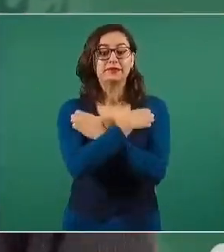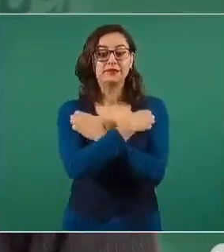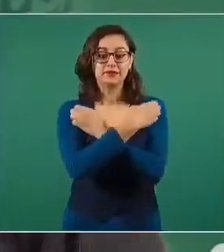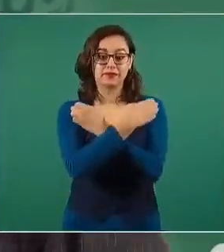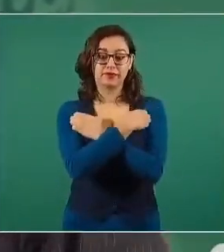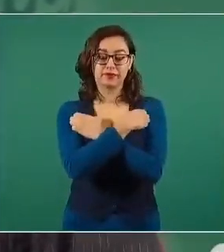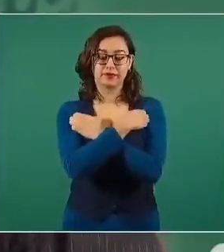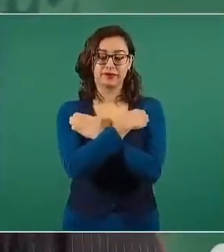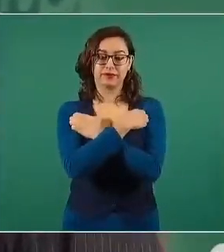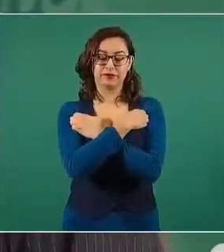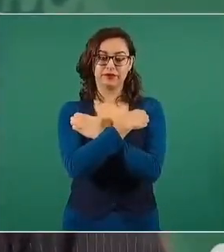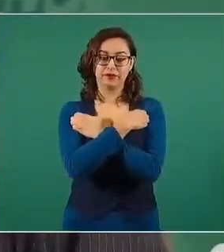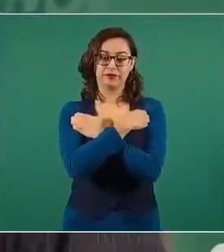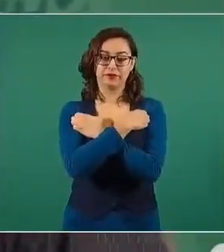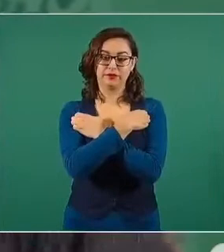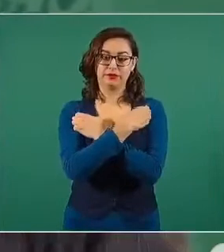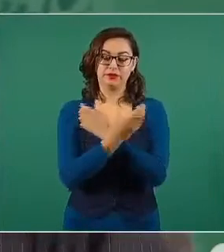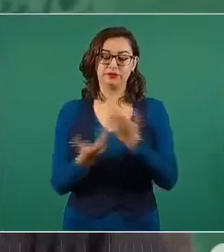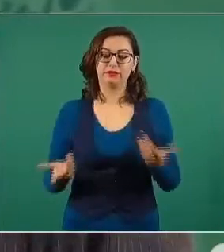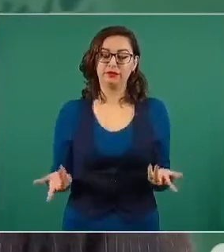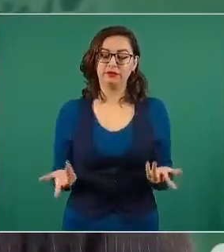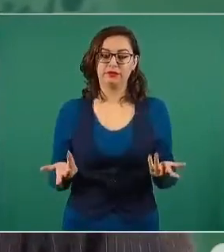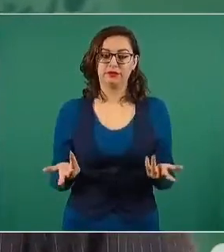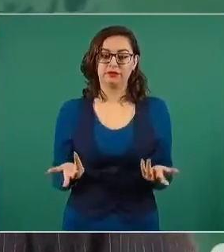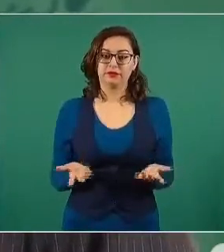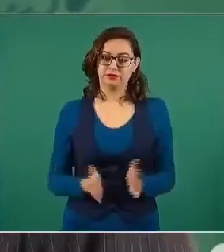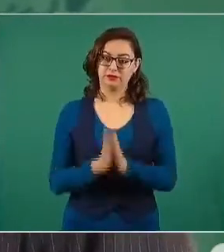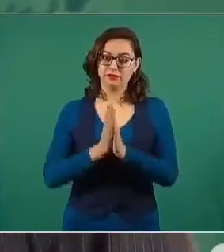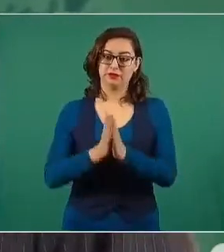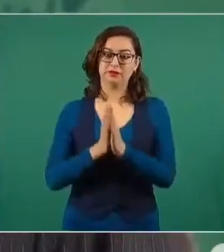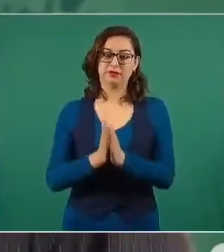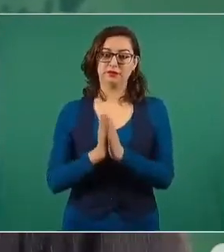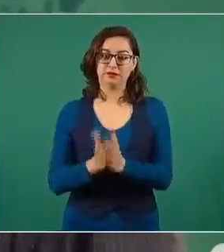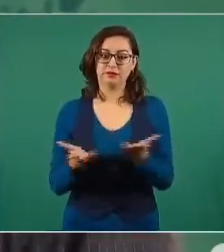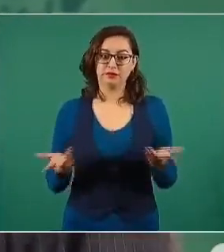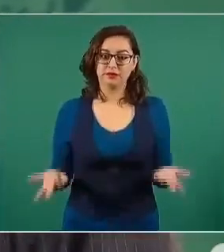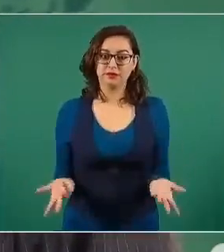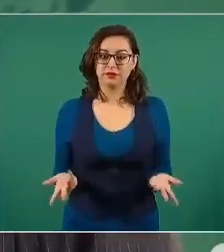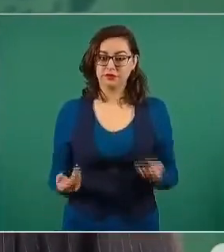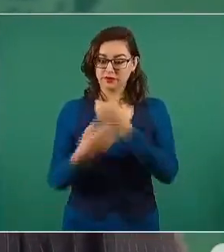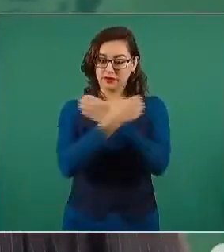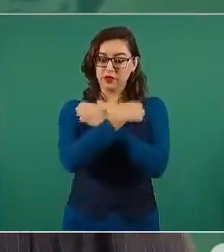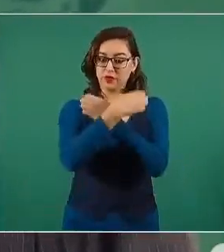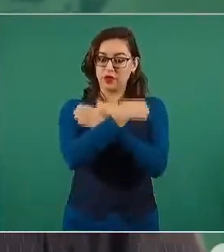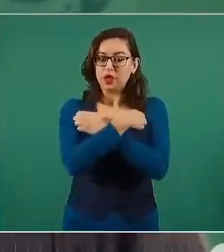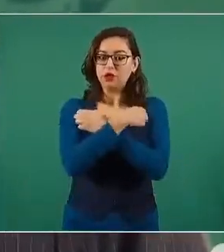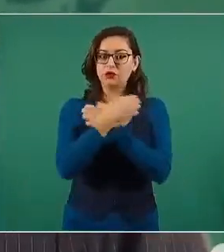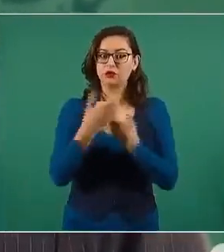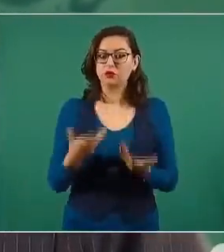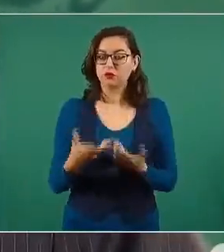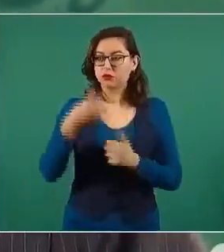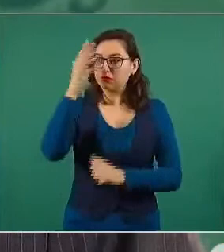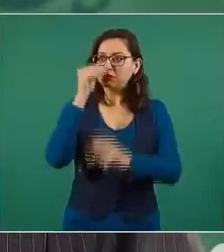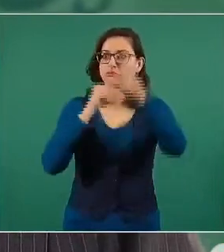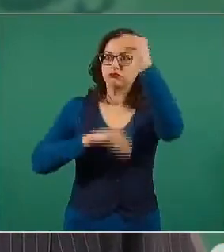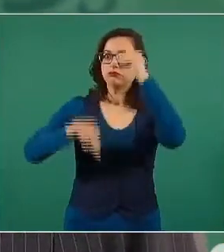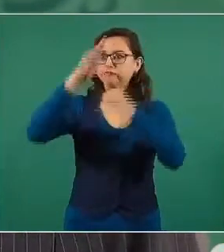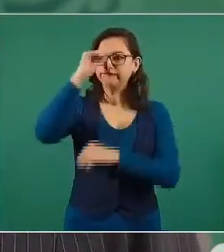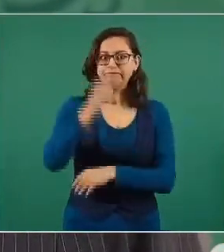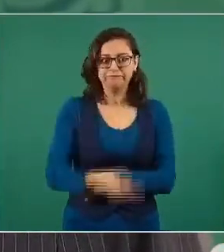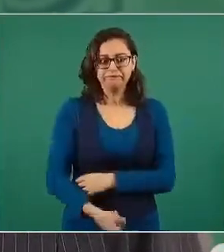que no es la educación lo que nos permite desarrollarnos en lo individual, en lo